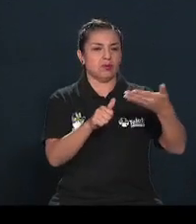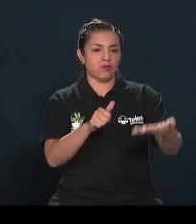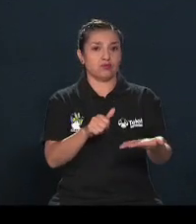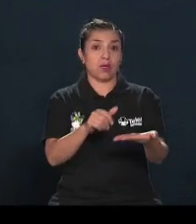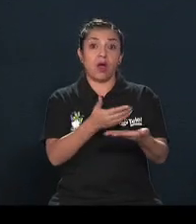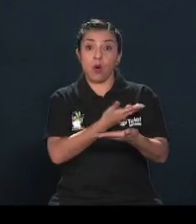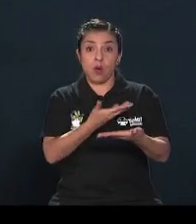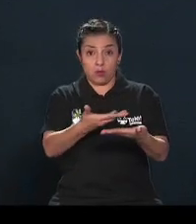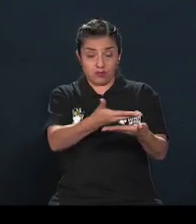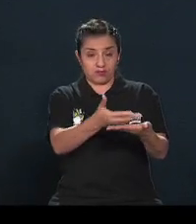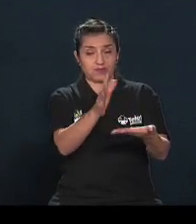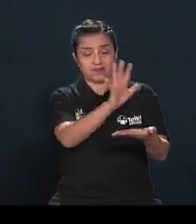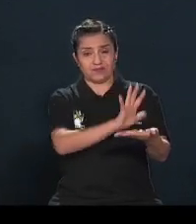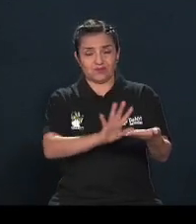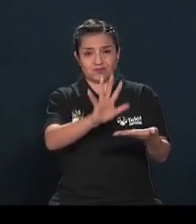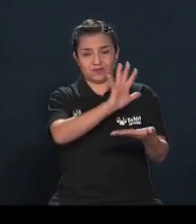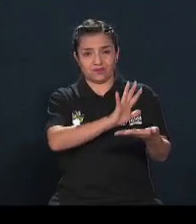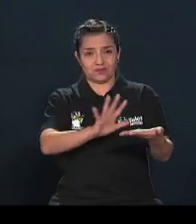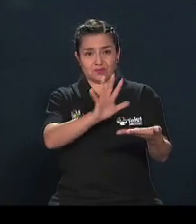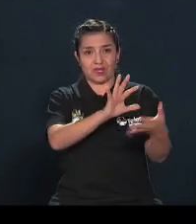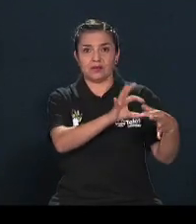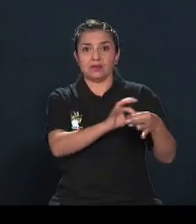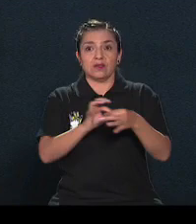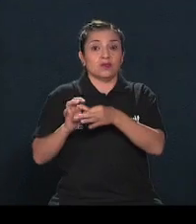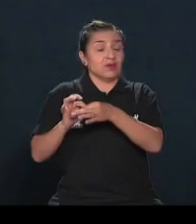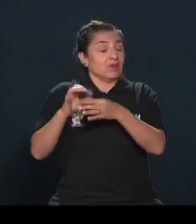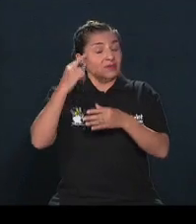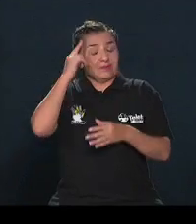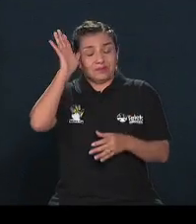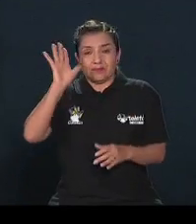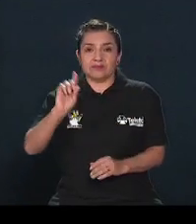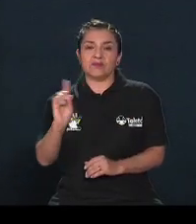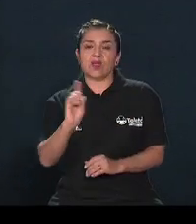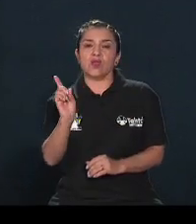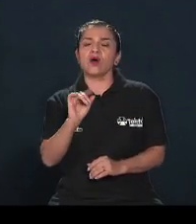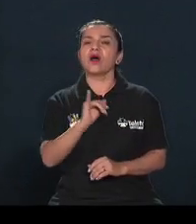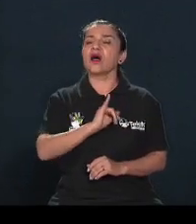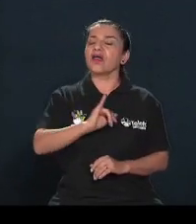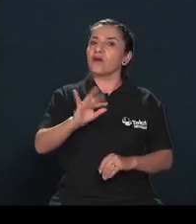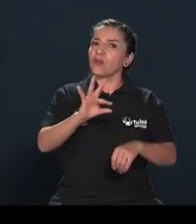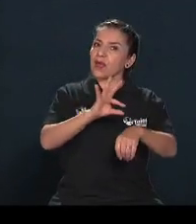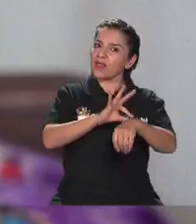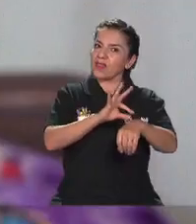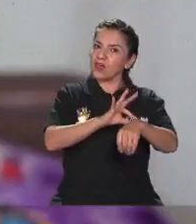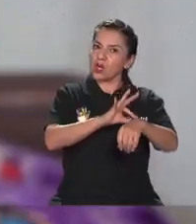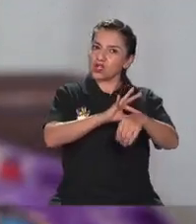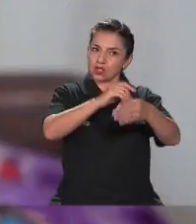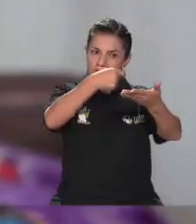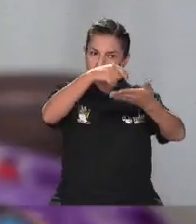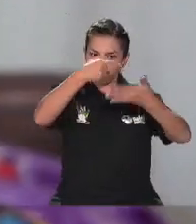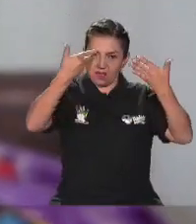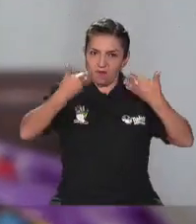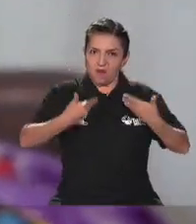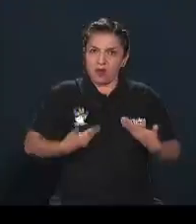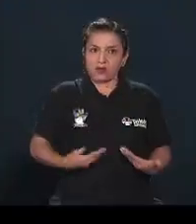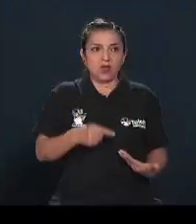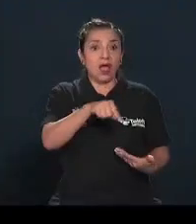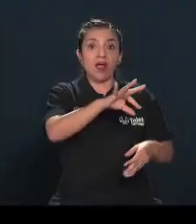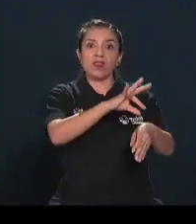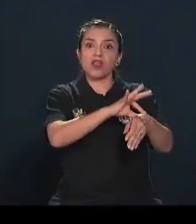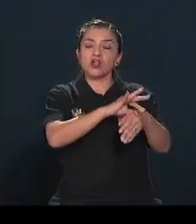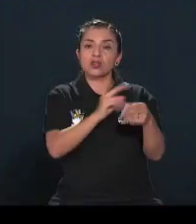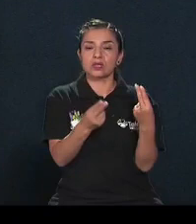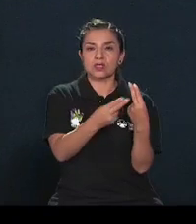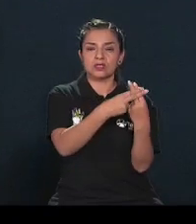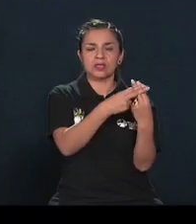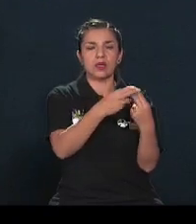pensábamos que había tenido una secuela. Después un doctor que me hizo ese examen era de la Teletón. Entonces mi